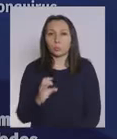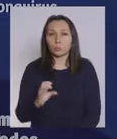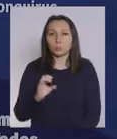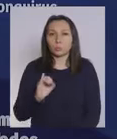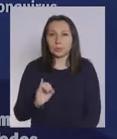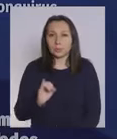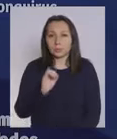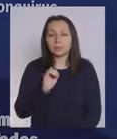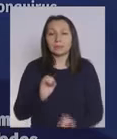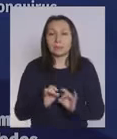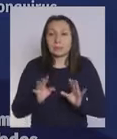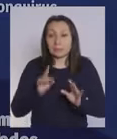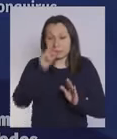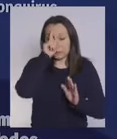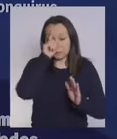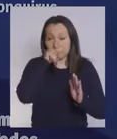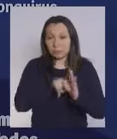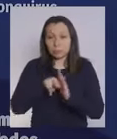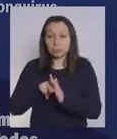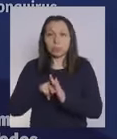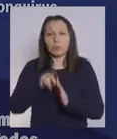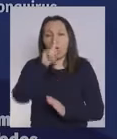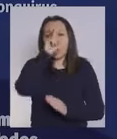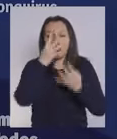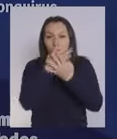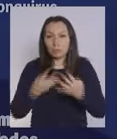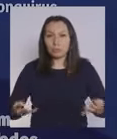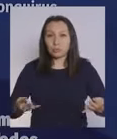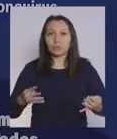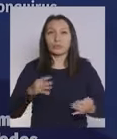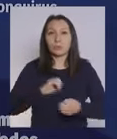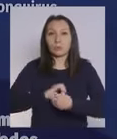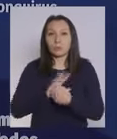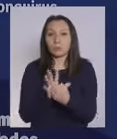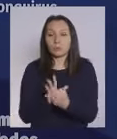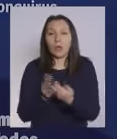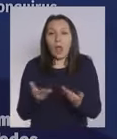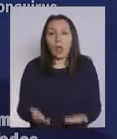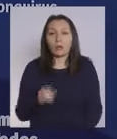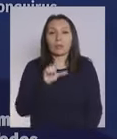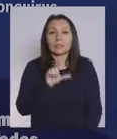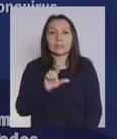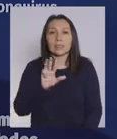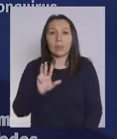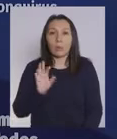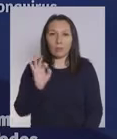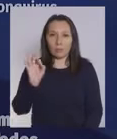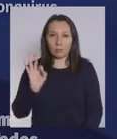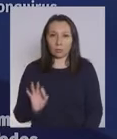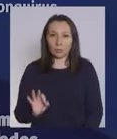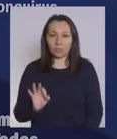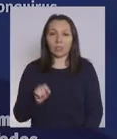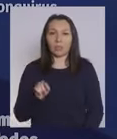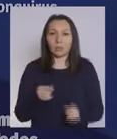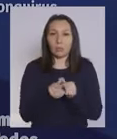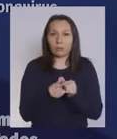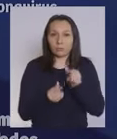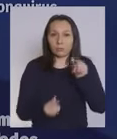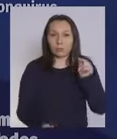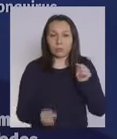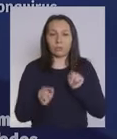cuidados intensivos del sistema integrado COVID alcanza actualmente al 79% a nivel